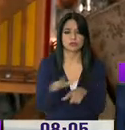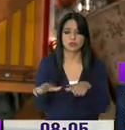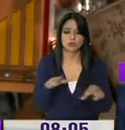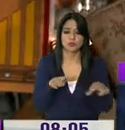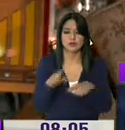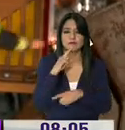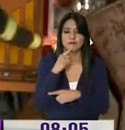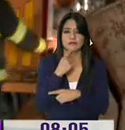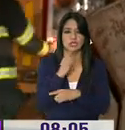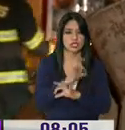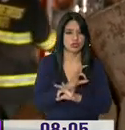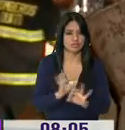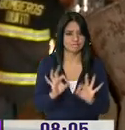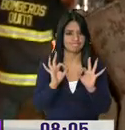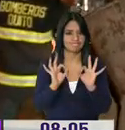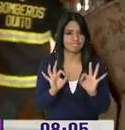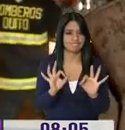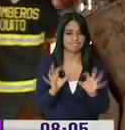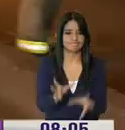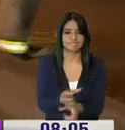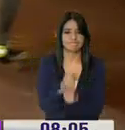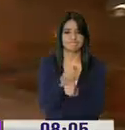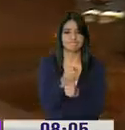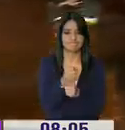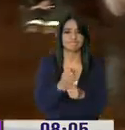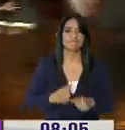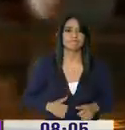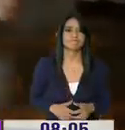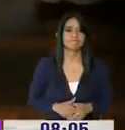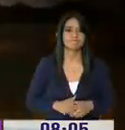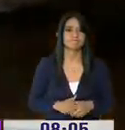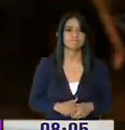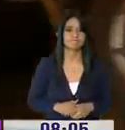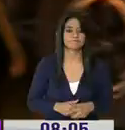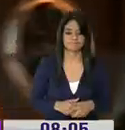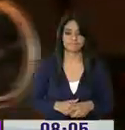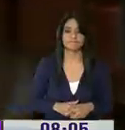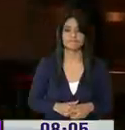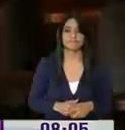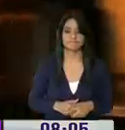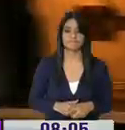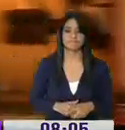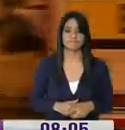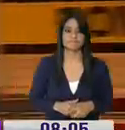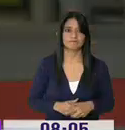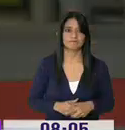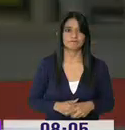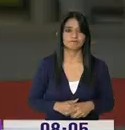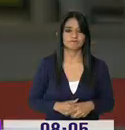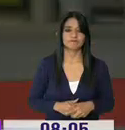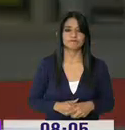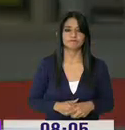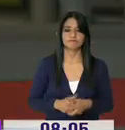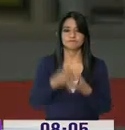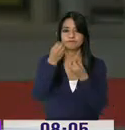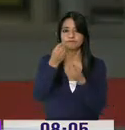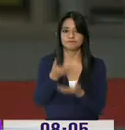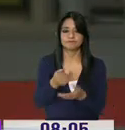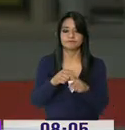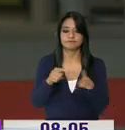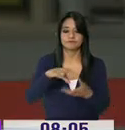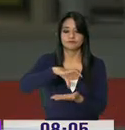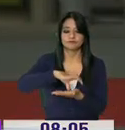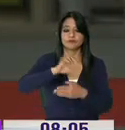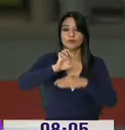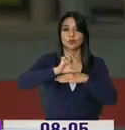el mismo que está quedando en condiciones seguras. Informó Patricia Aldaz. Este fue contarles que en varias ciudades del